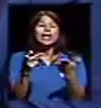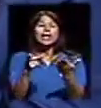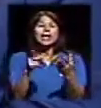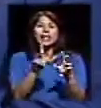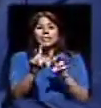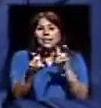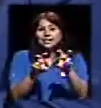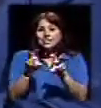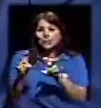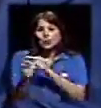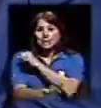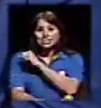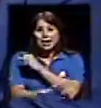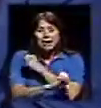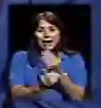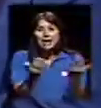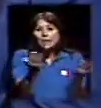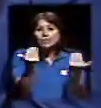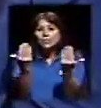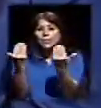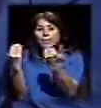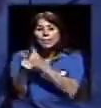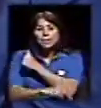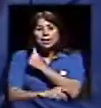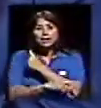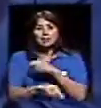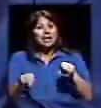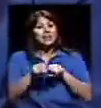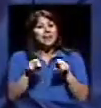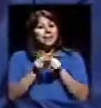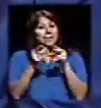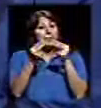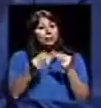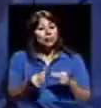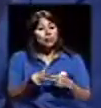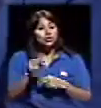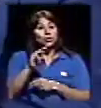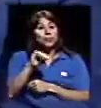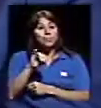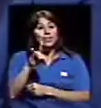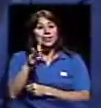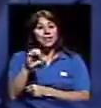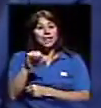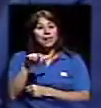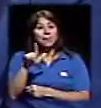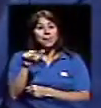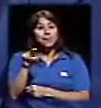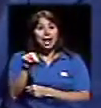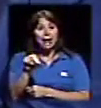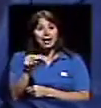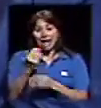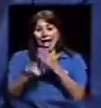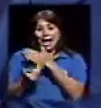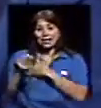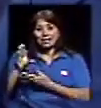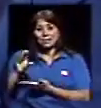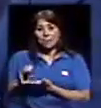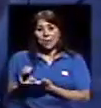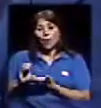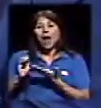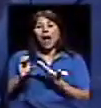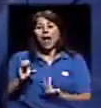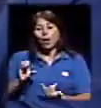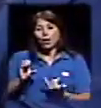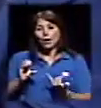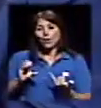extranjera. Crece también el presupuesto de Mideplan porque se está dando una partida extraordinaria para efectos del